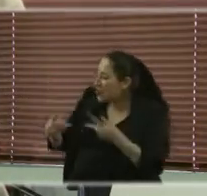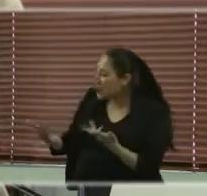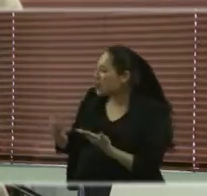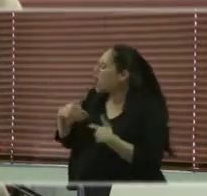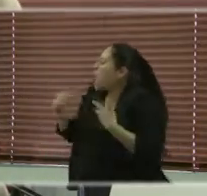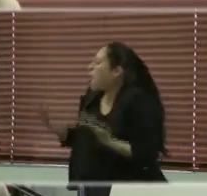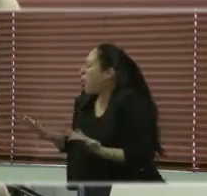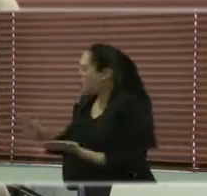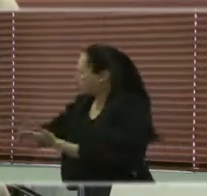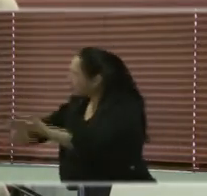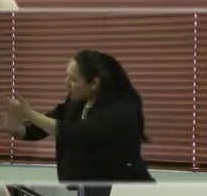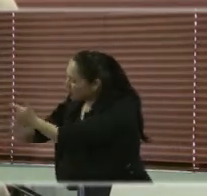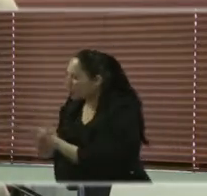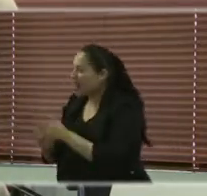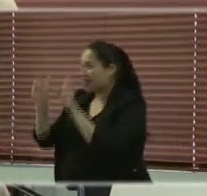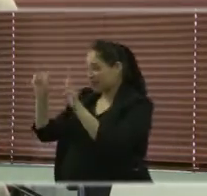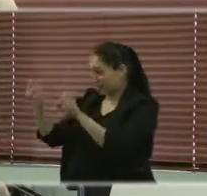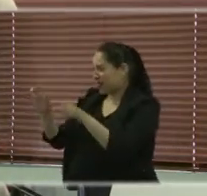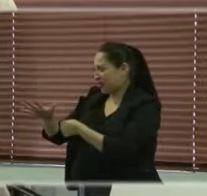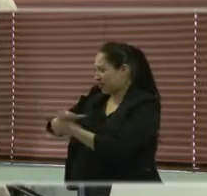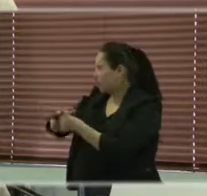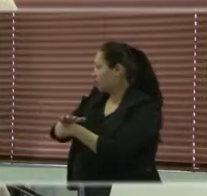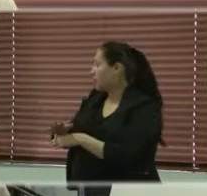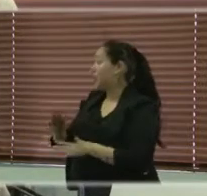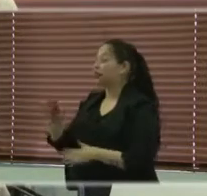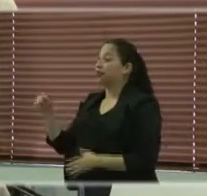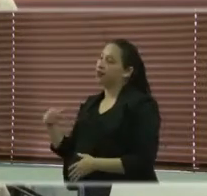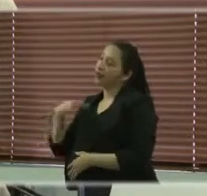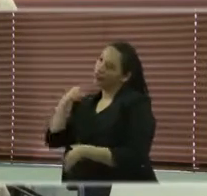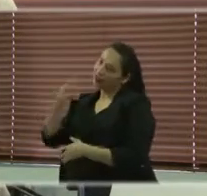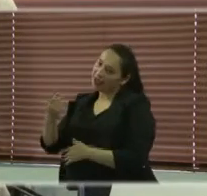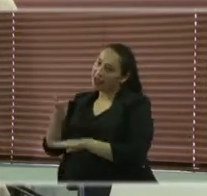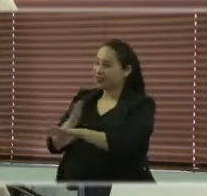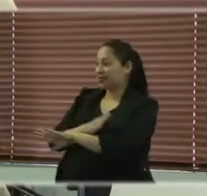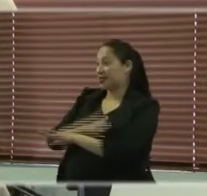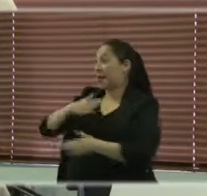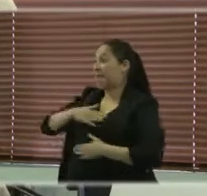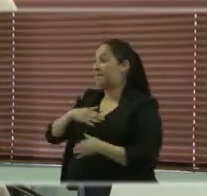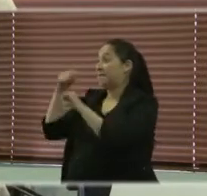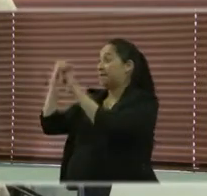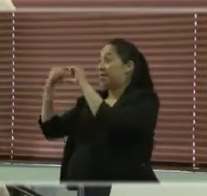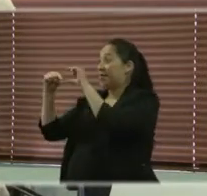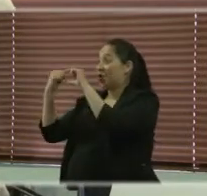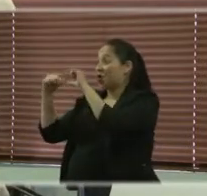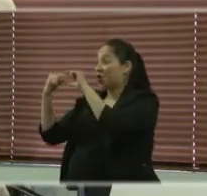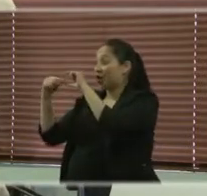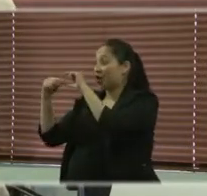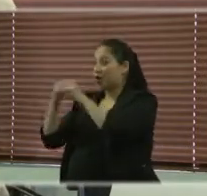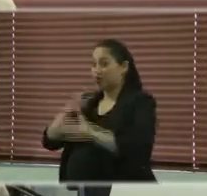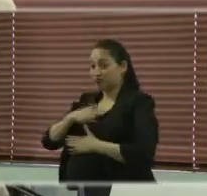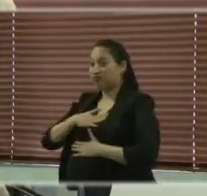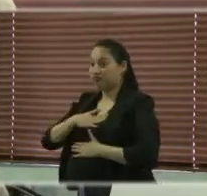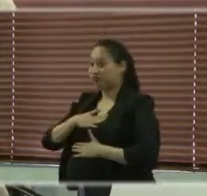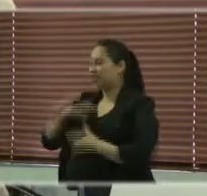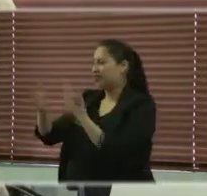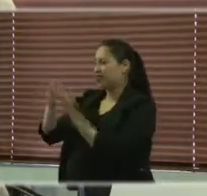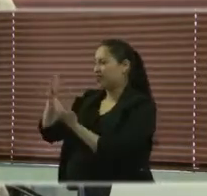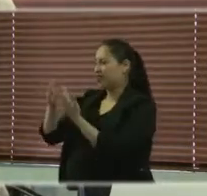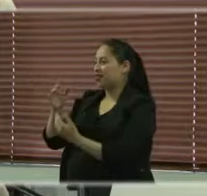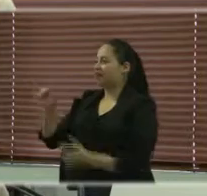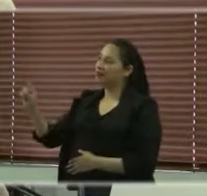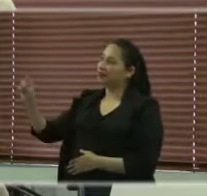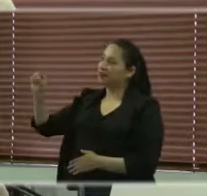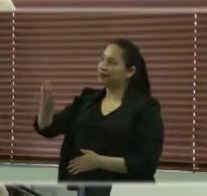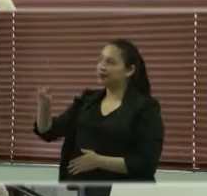Bueno mi correo electrónico lo voy a dictar despacio pero es muy fácil es